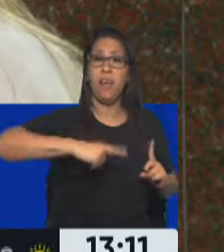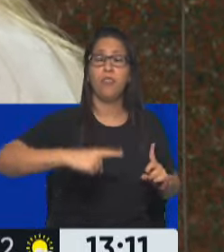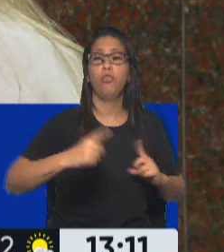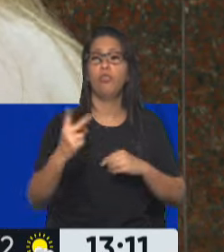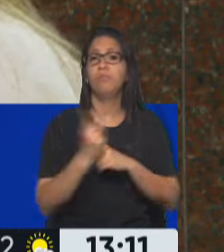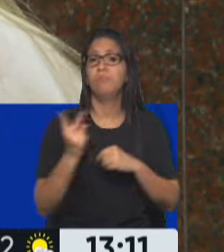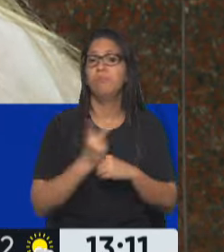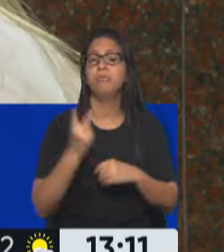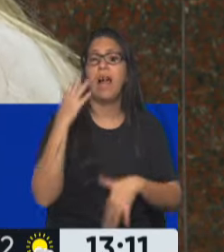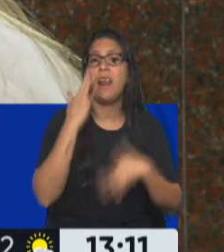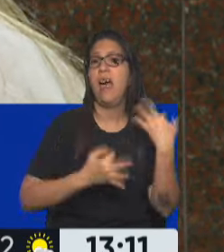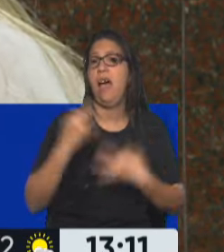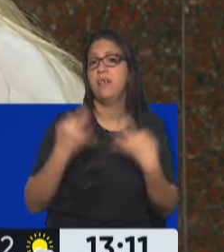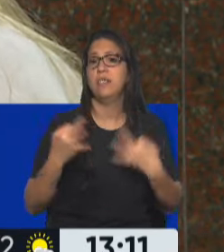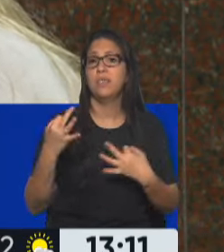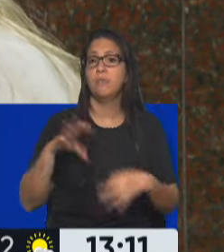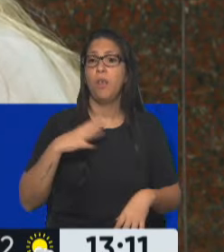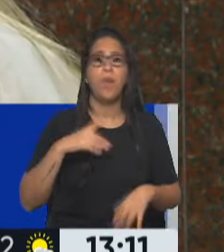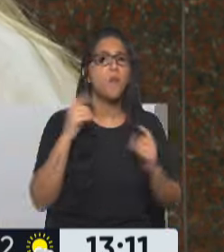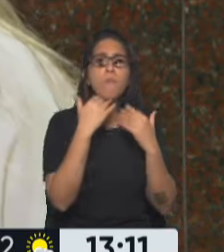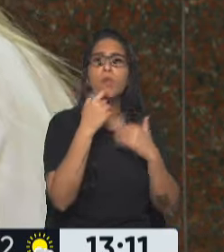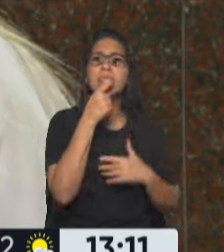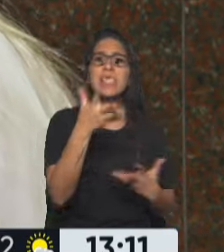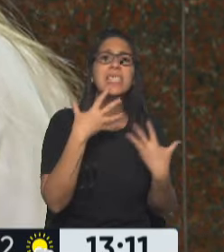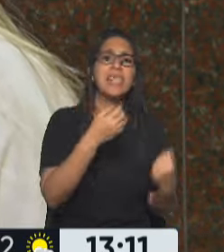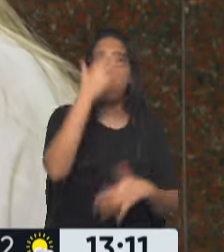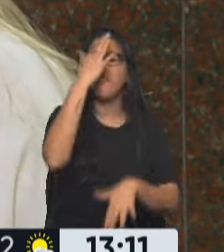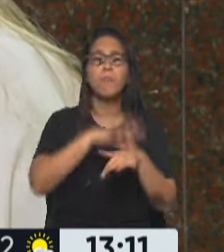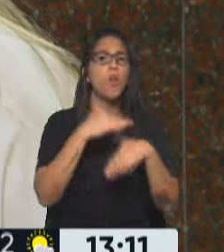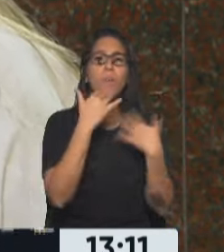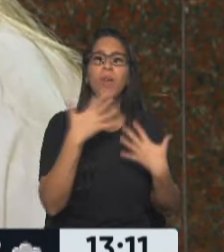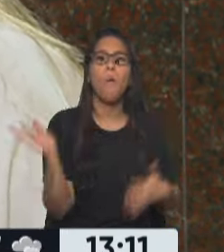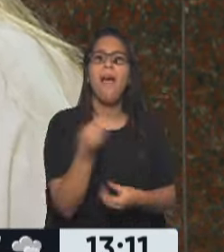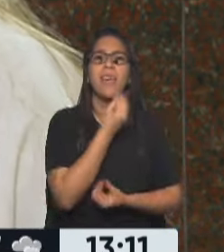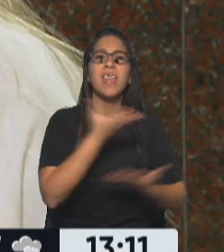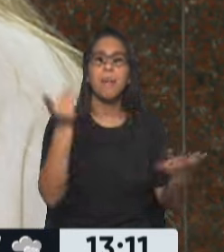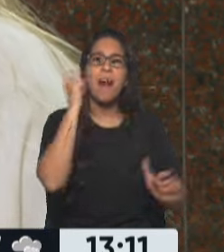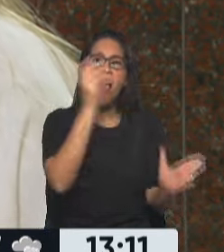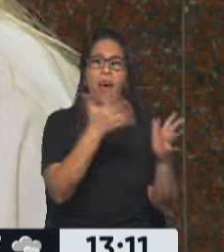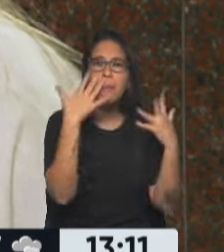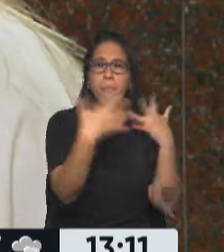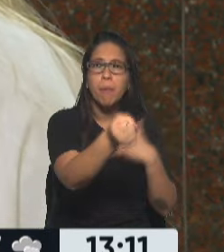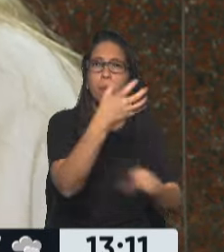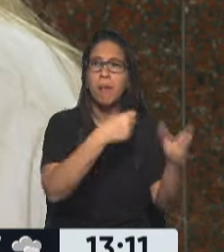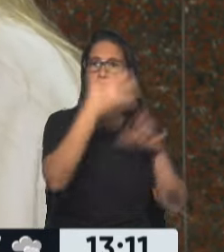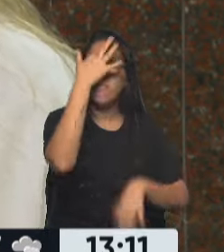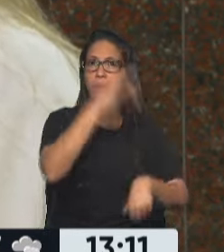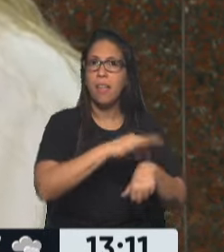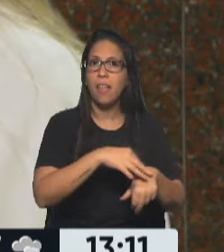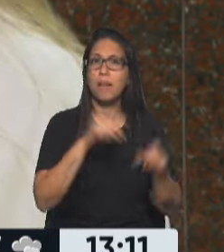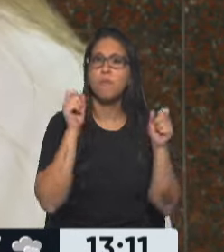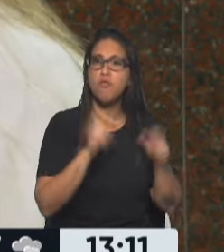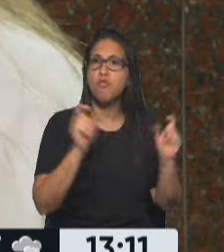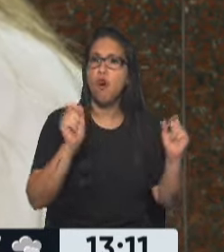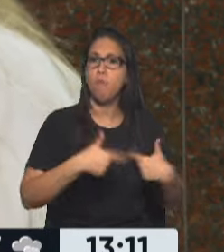prevención inclusive si somos pacientes sanos para poder detectar eh según el grupo etario aquellas enfermedades que son más frecuentes